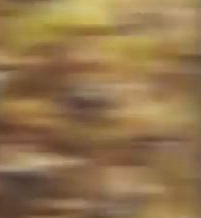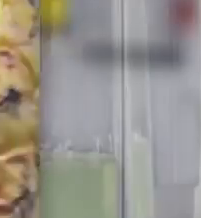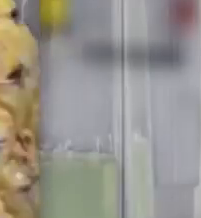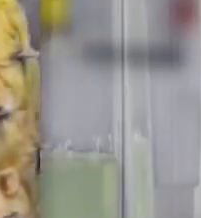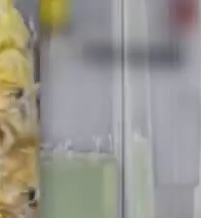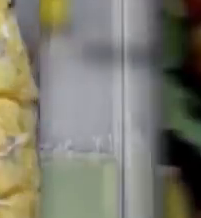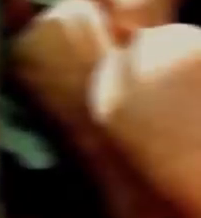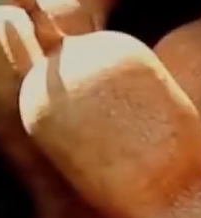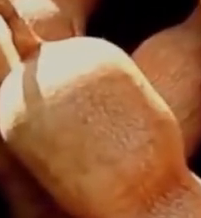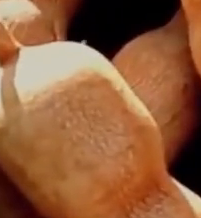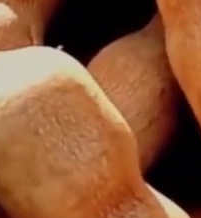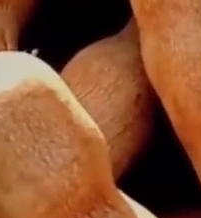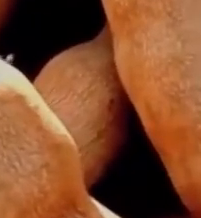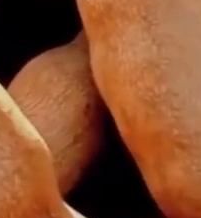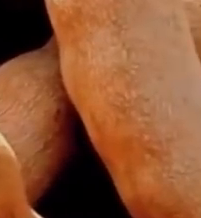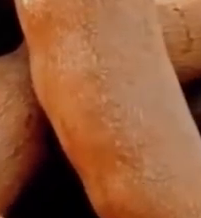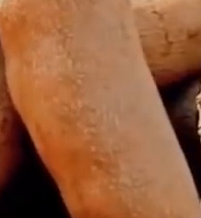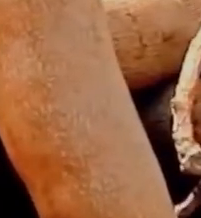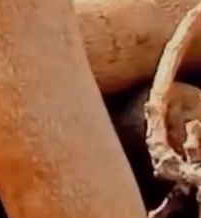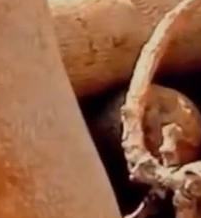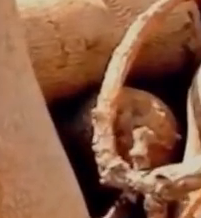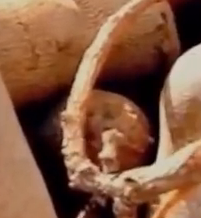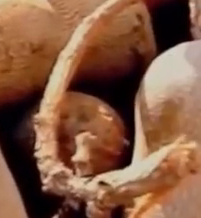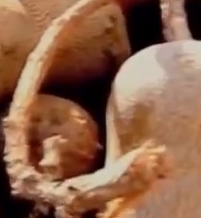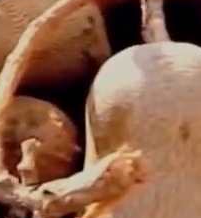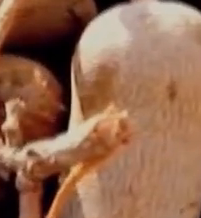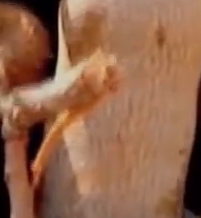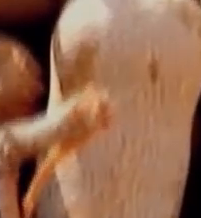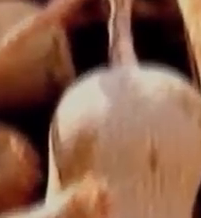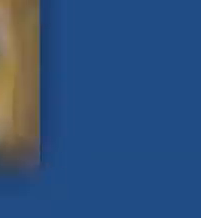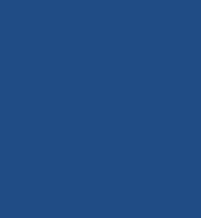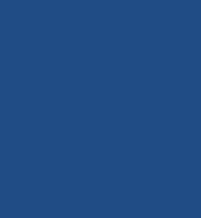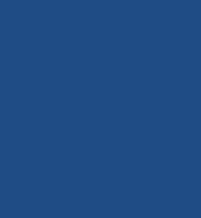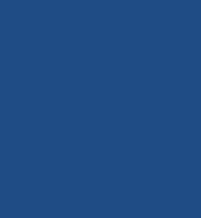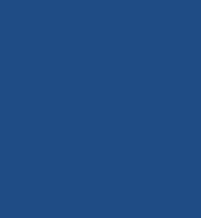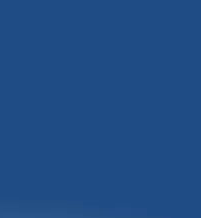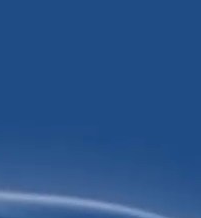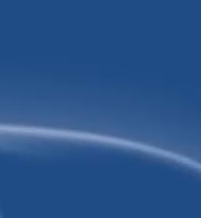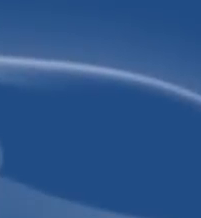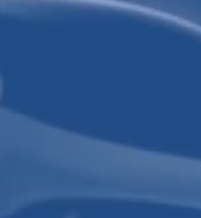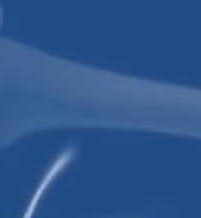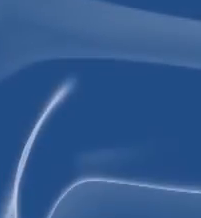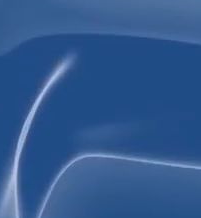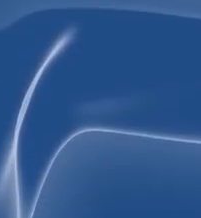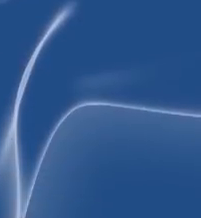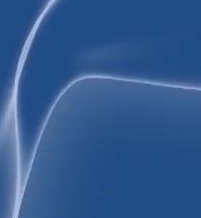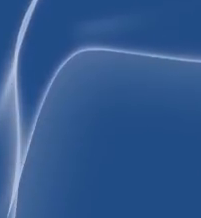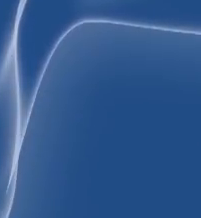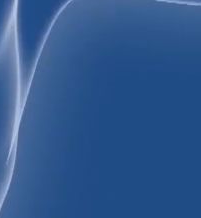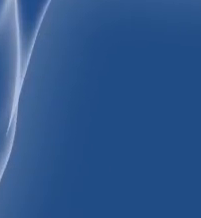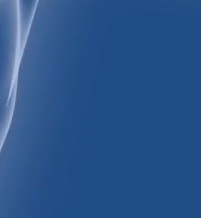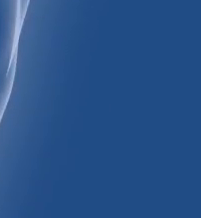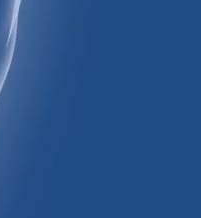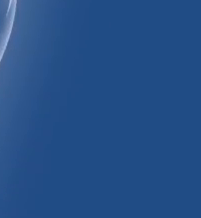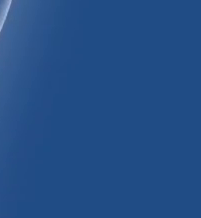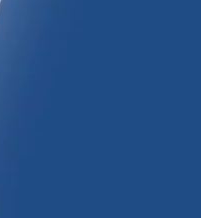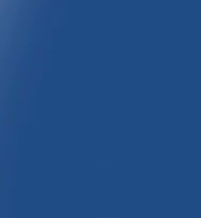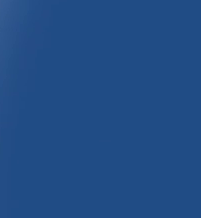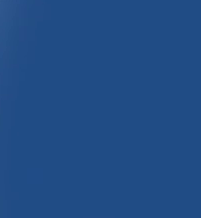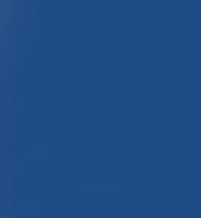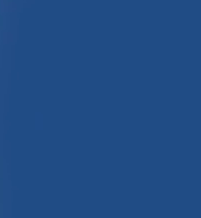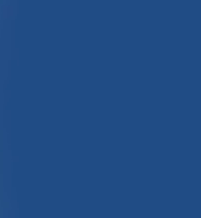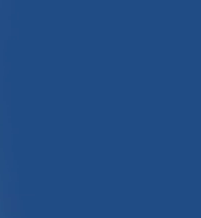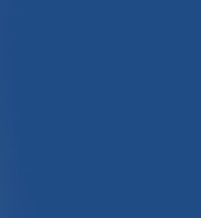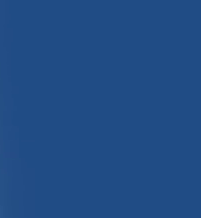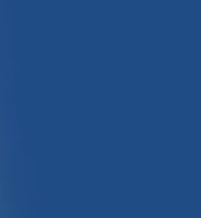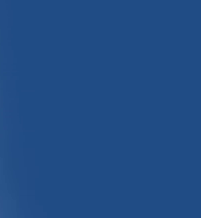mangostino, piña y tamarindo dan a Sacrotin su poder natural, generando una película protectora, dando solución a los